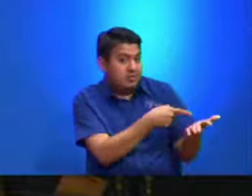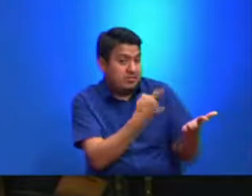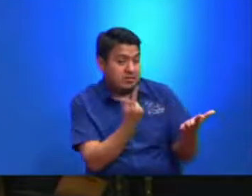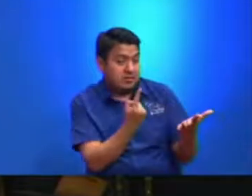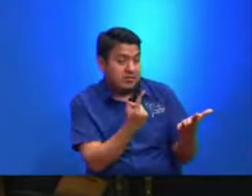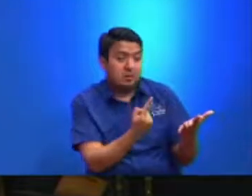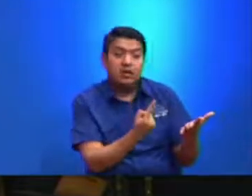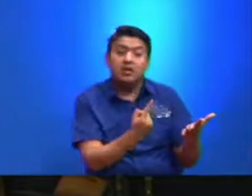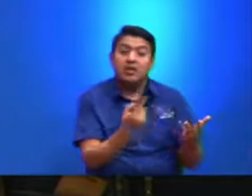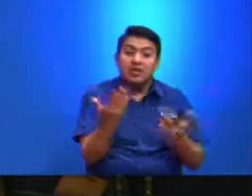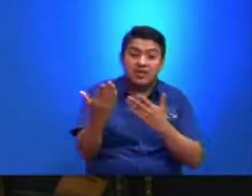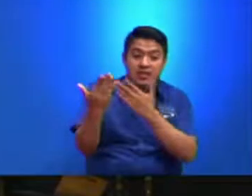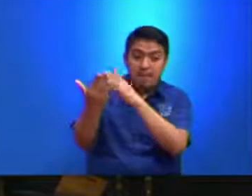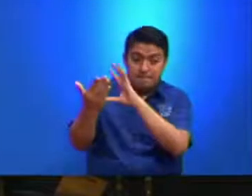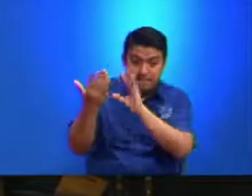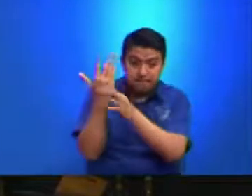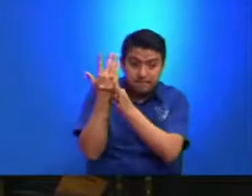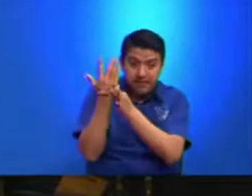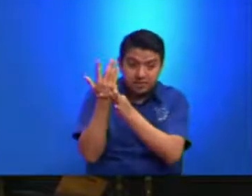te es ocasión de caer,